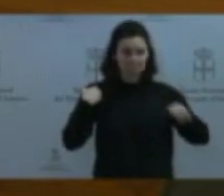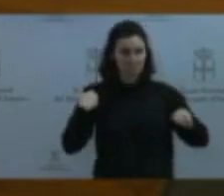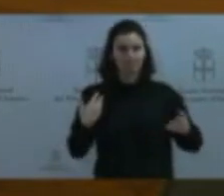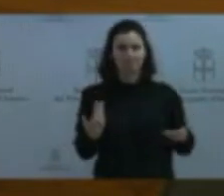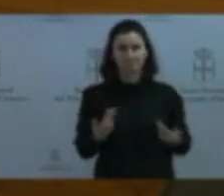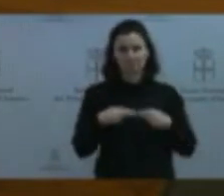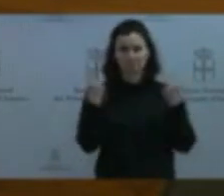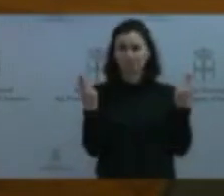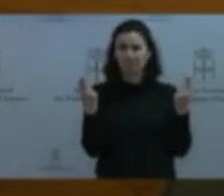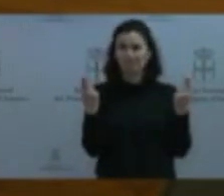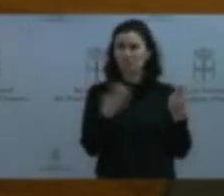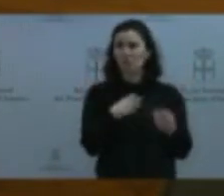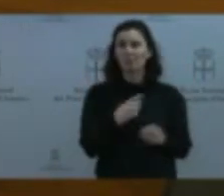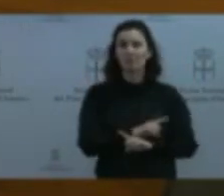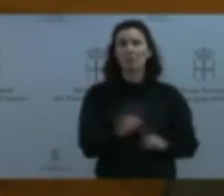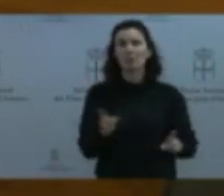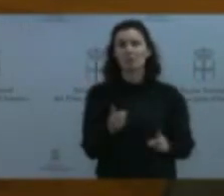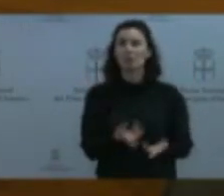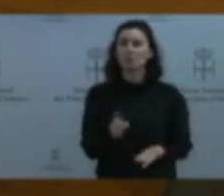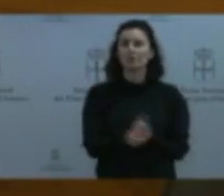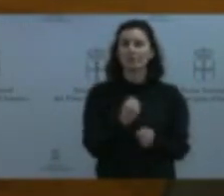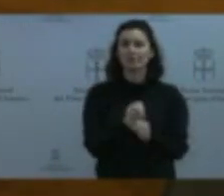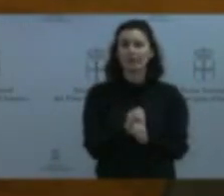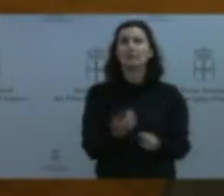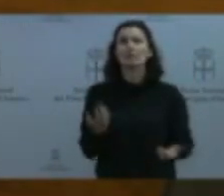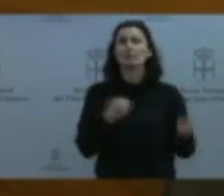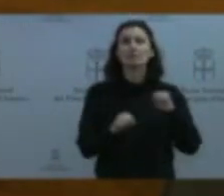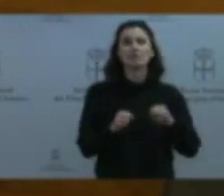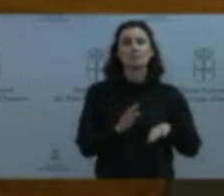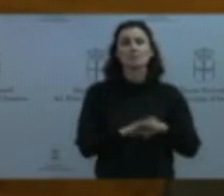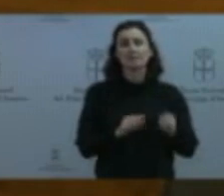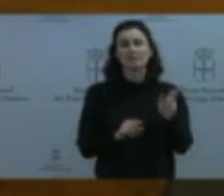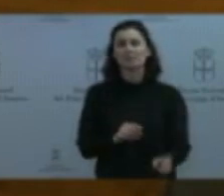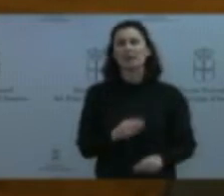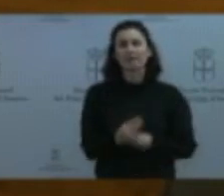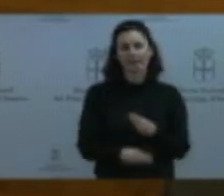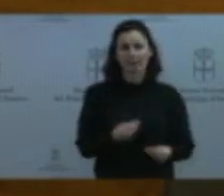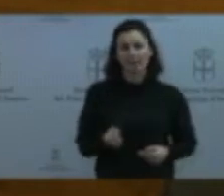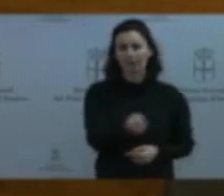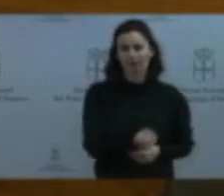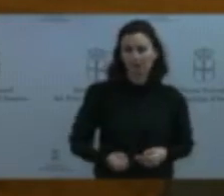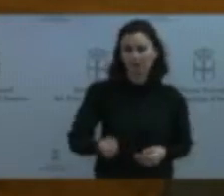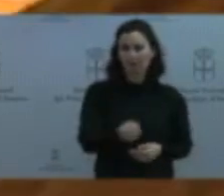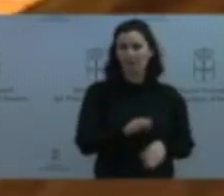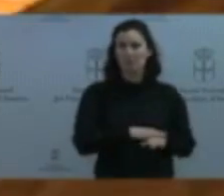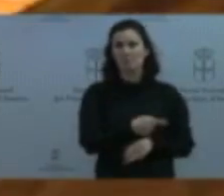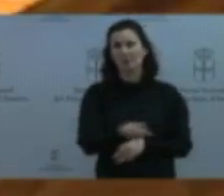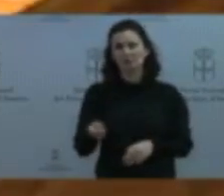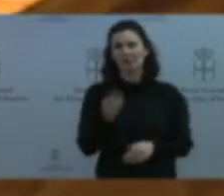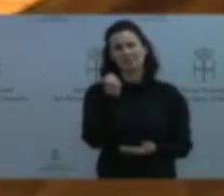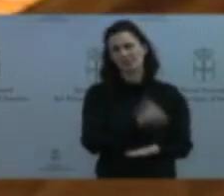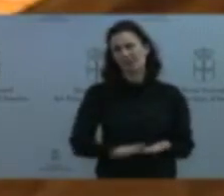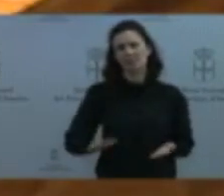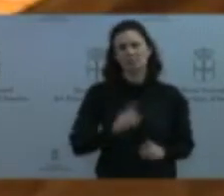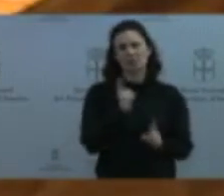trabajo? ¿Cuál debería ser la conducta de esta persona? Para ustedes es gratis la acusación, es gratis la